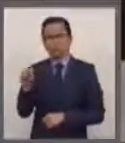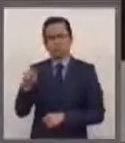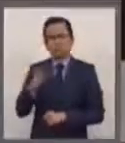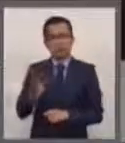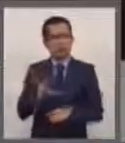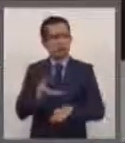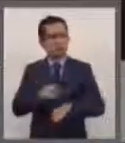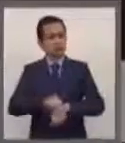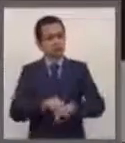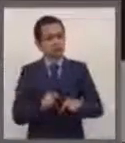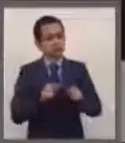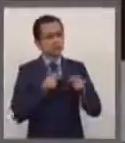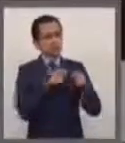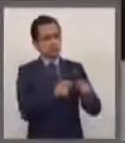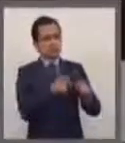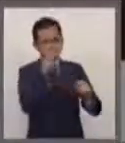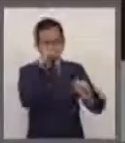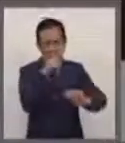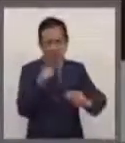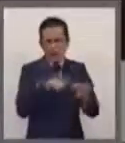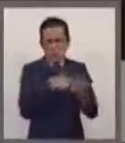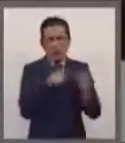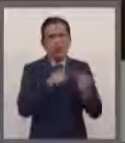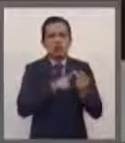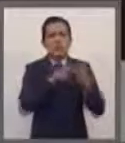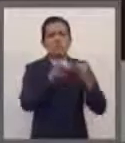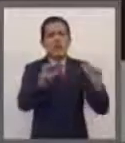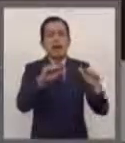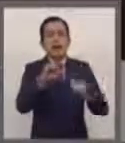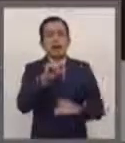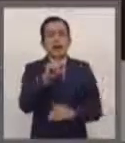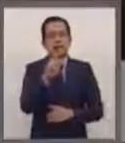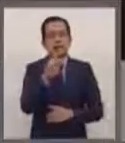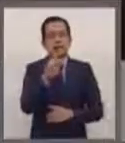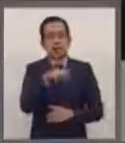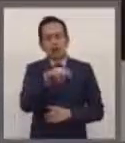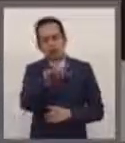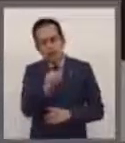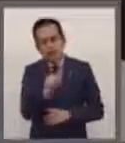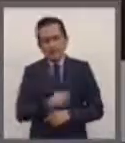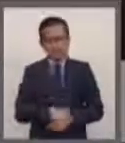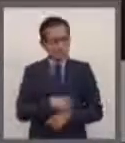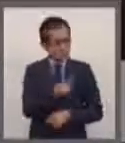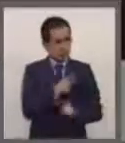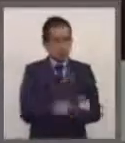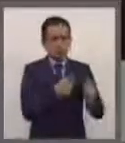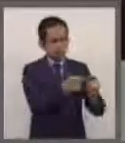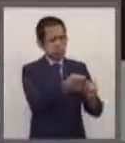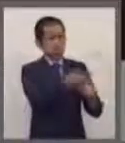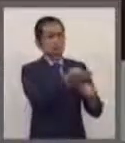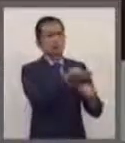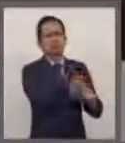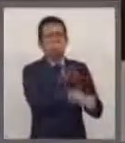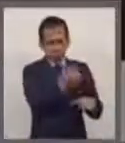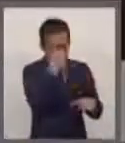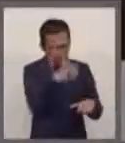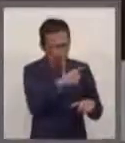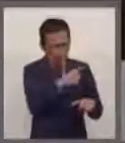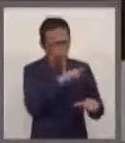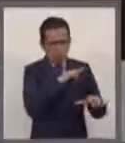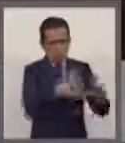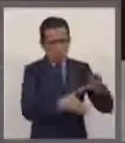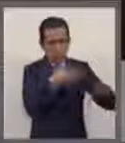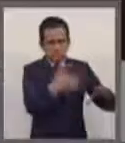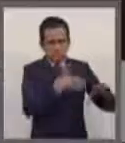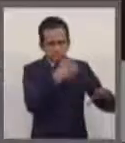algunas zonas en el mar de California que están autorizando la explotación de